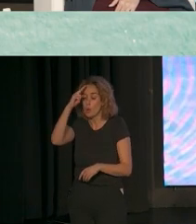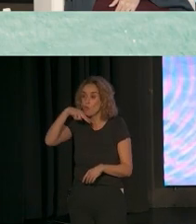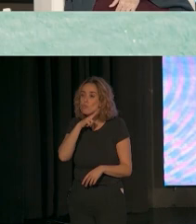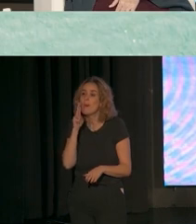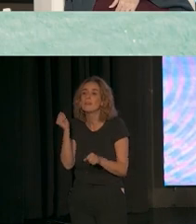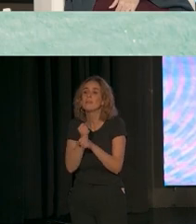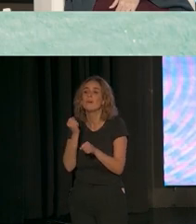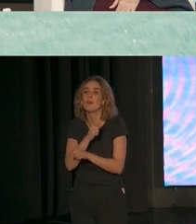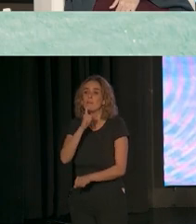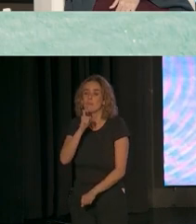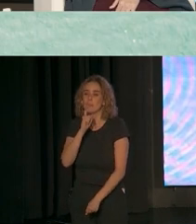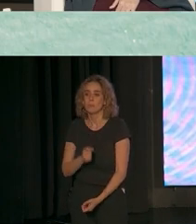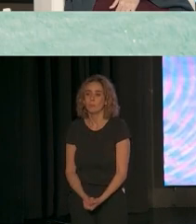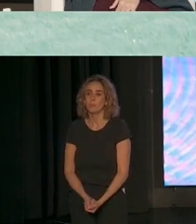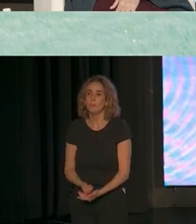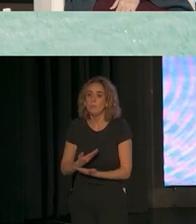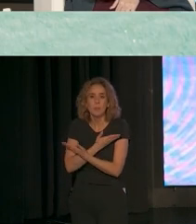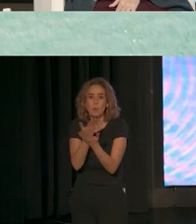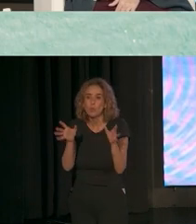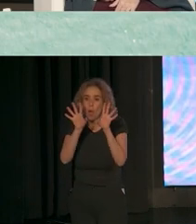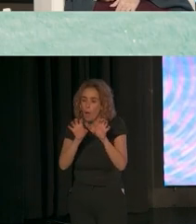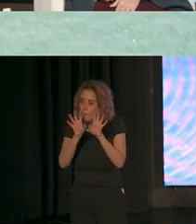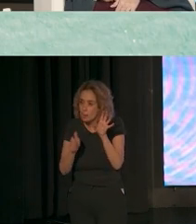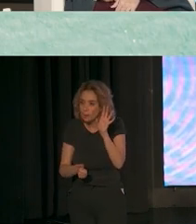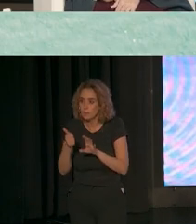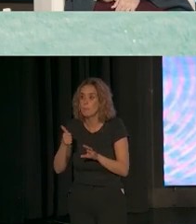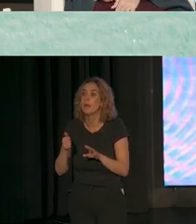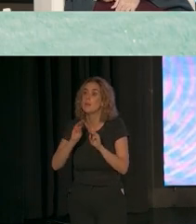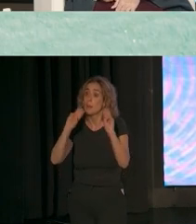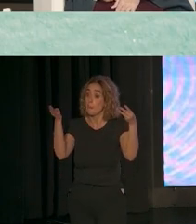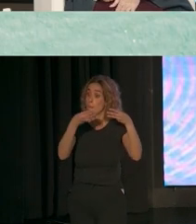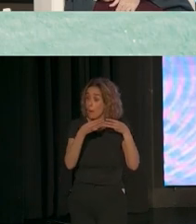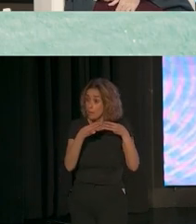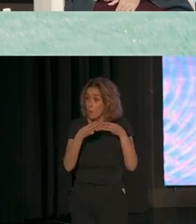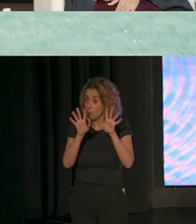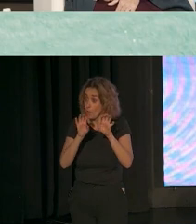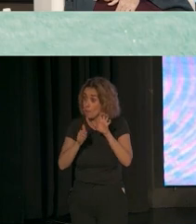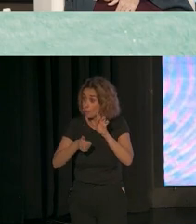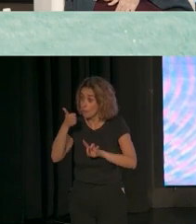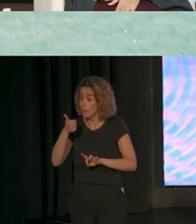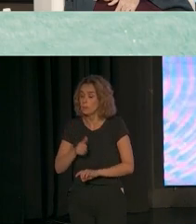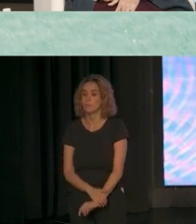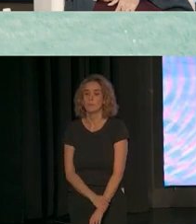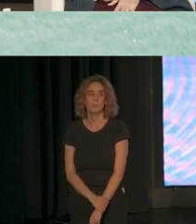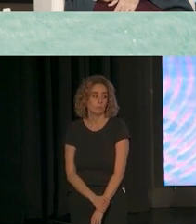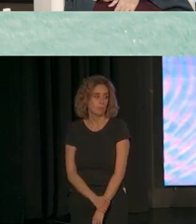padres. Y podéis aprender más cosas sobre las prácticas en nuestra página web. Sin